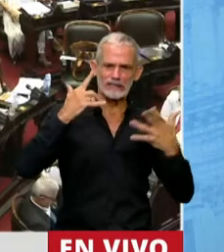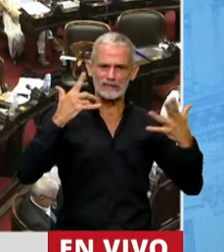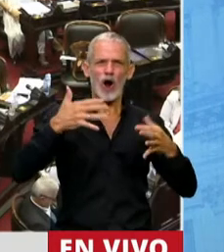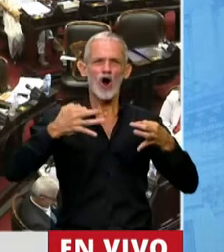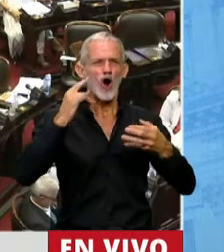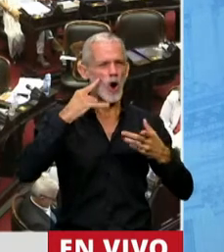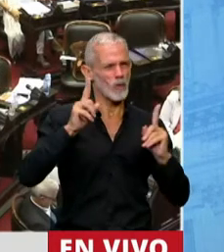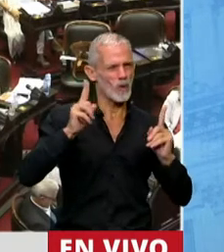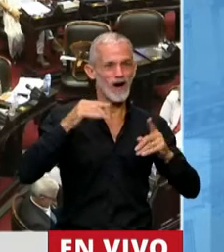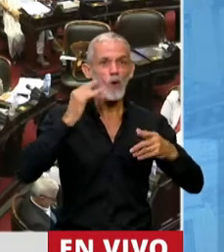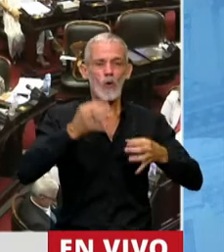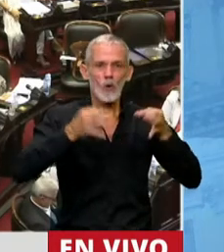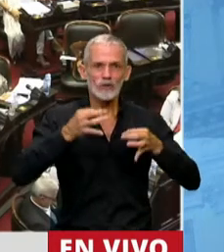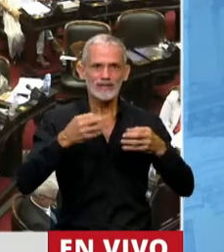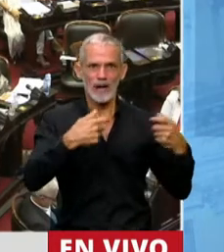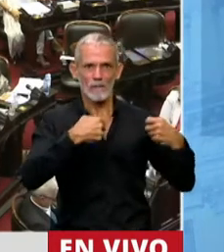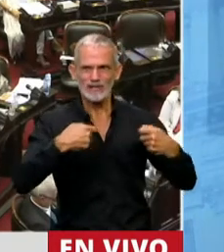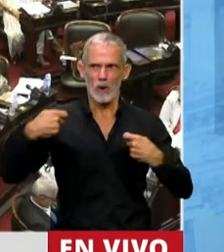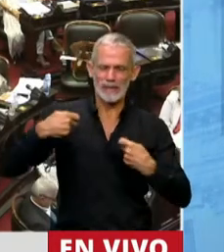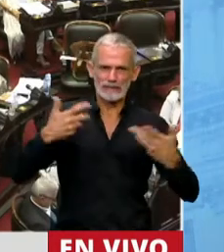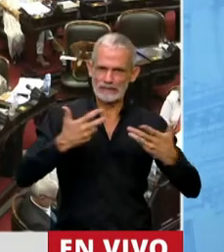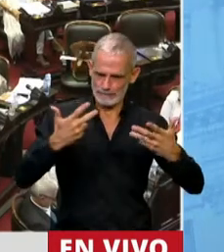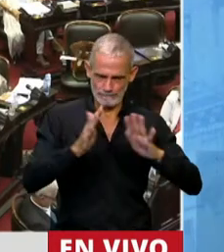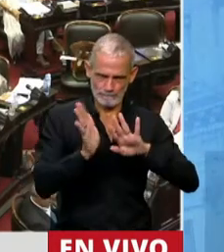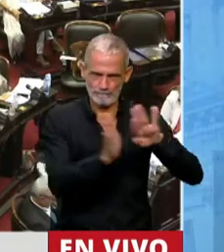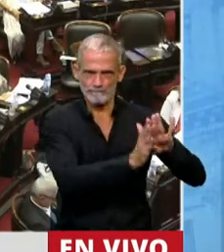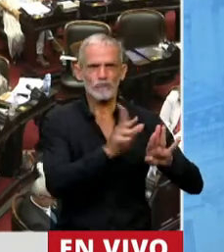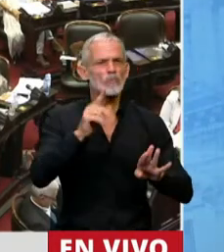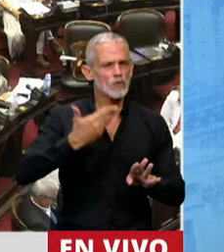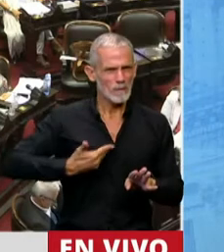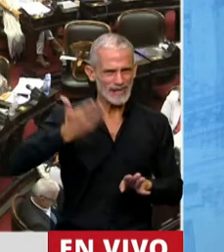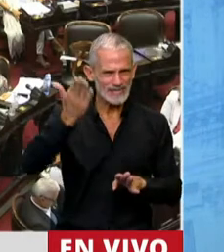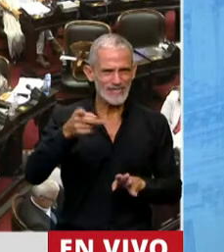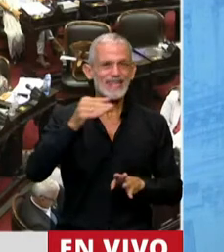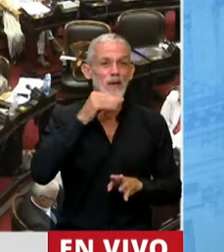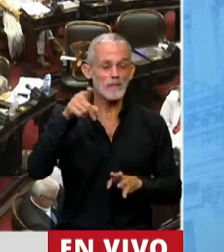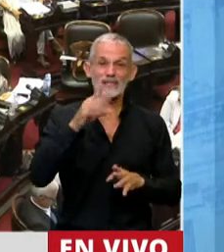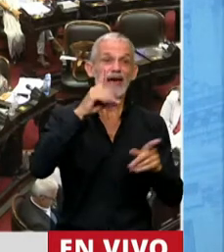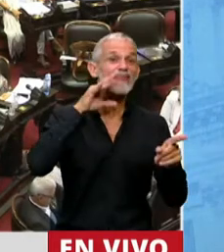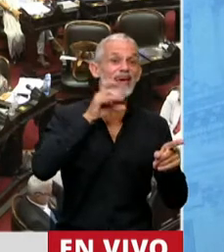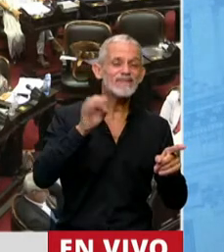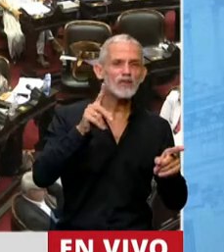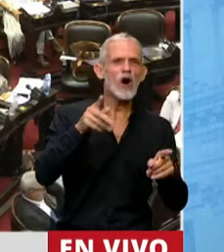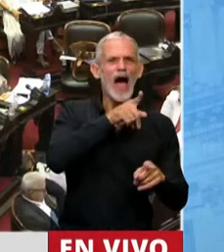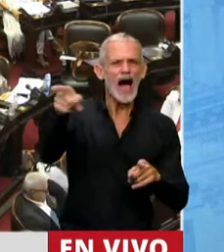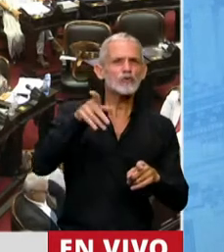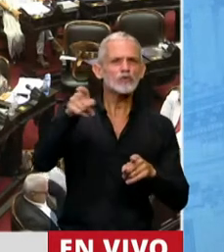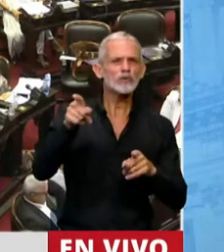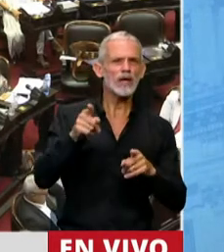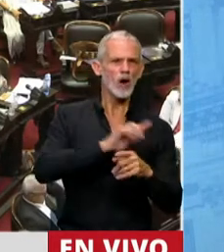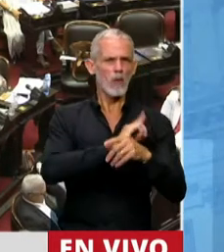justicia en la Argentina. Presidente, De Vido lo acusó de tráfico de